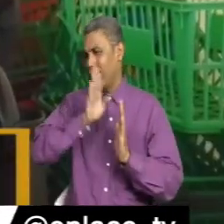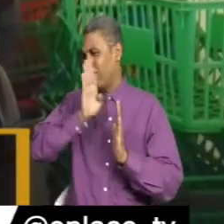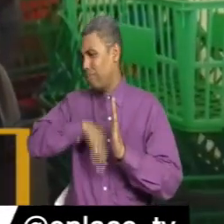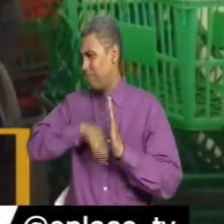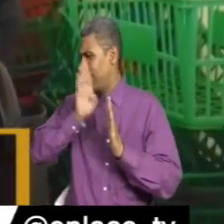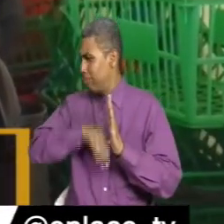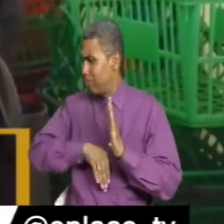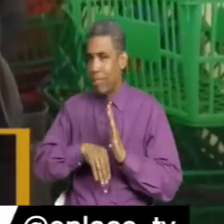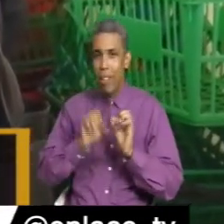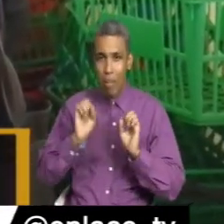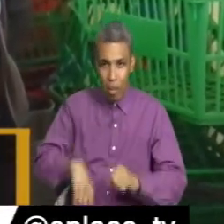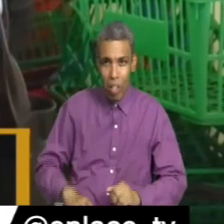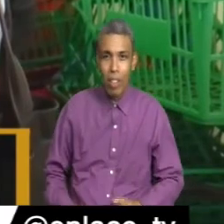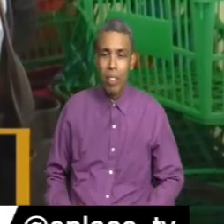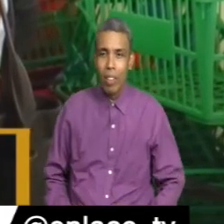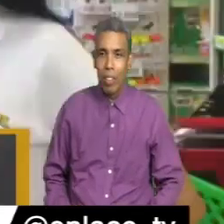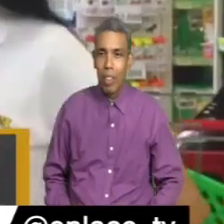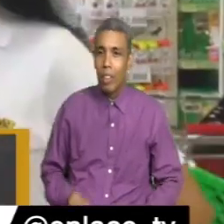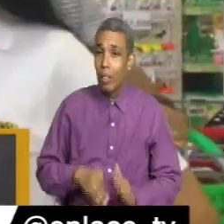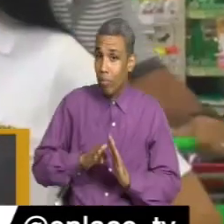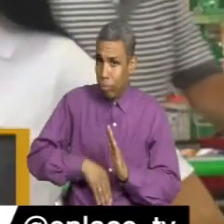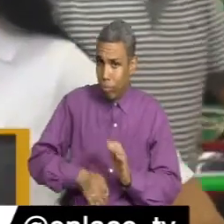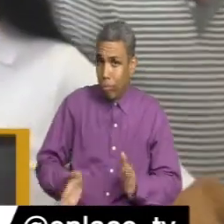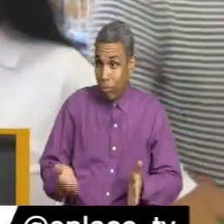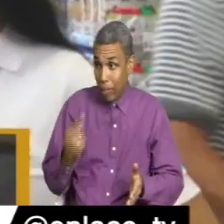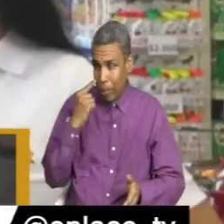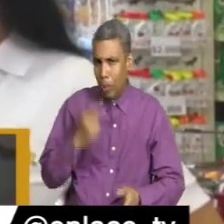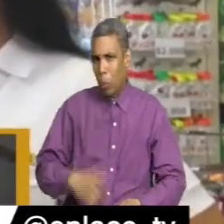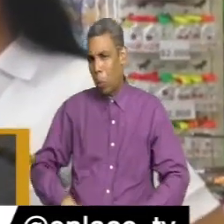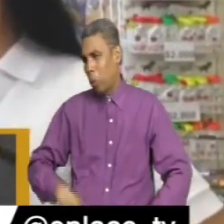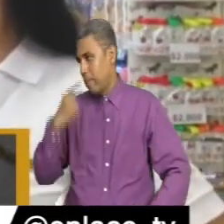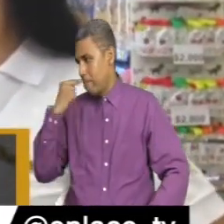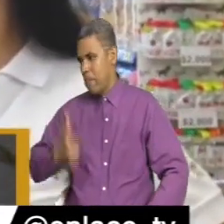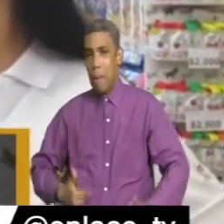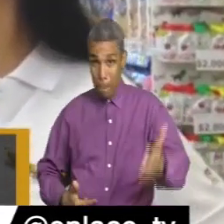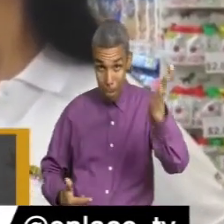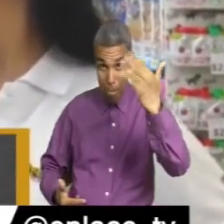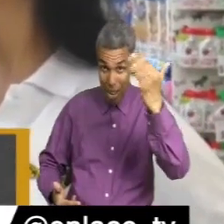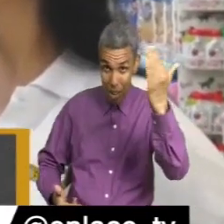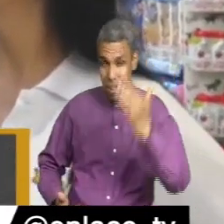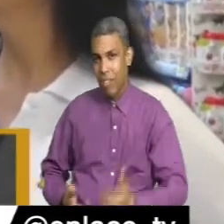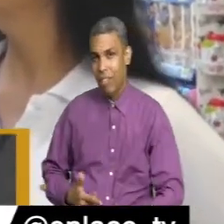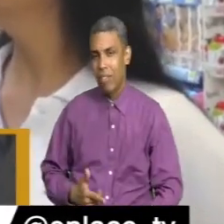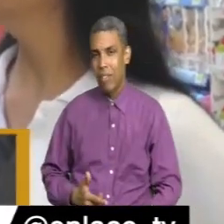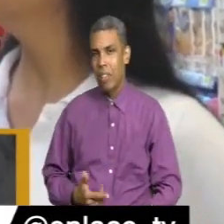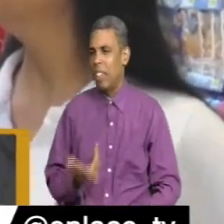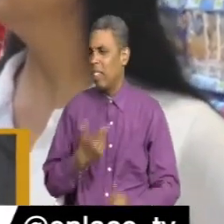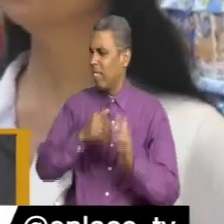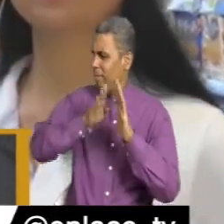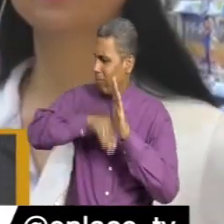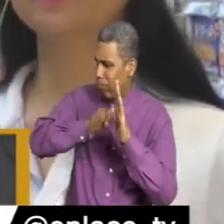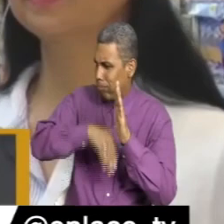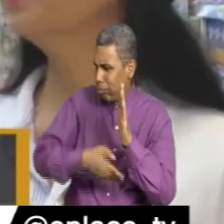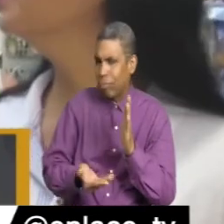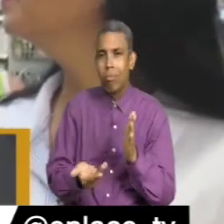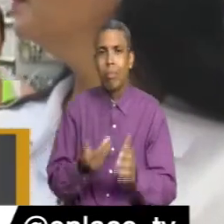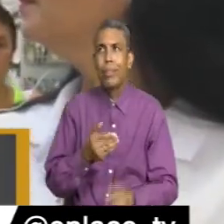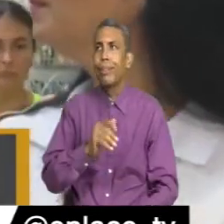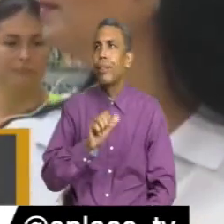hasta el 70% en sus productos. Esto está buenísimo, la verdad, vénganse. O sea, descuentos desde el 10%